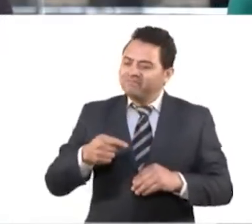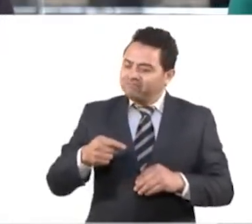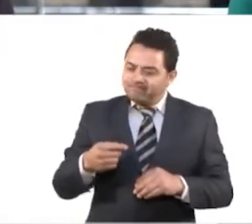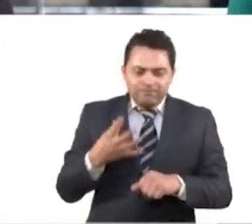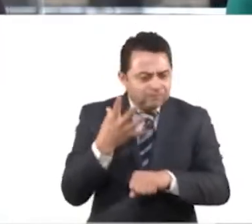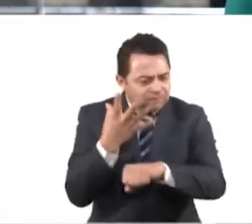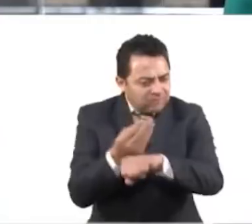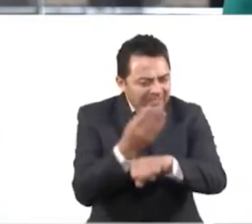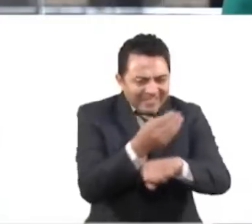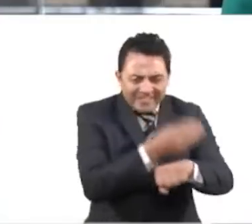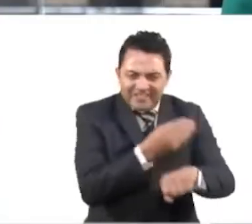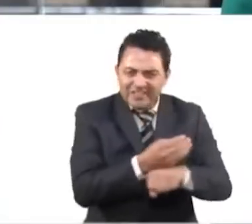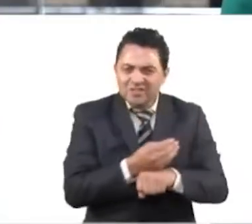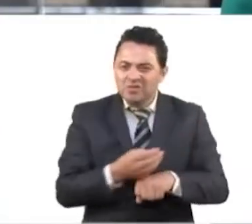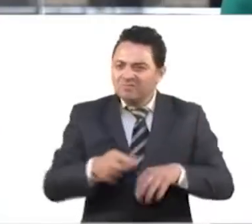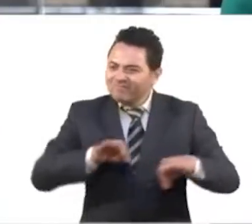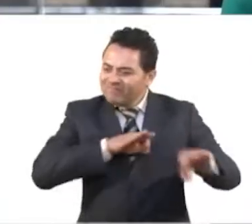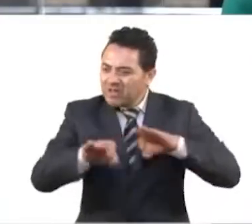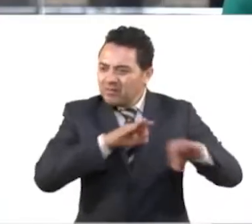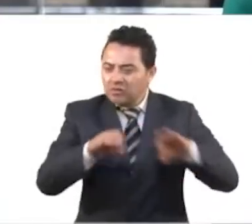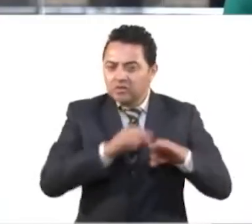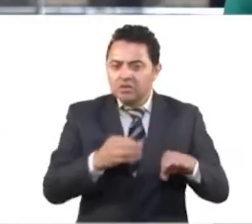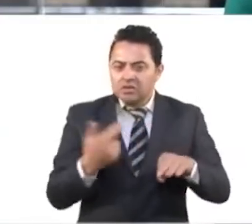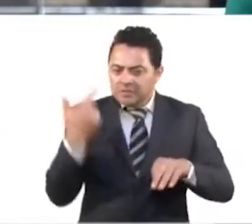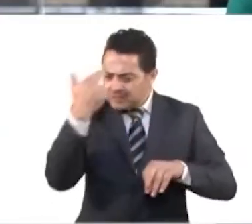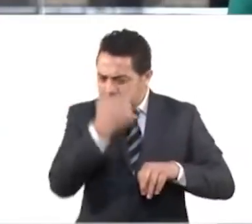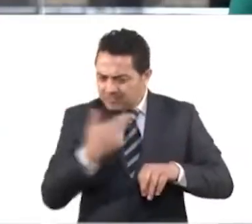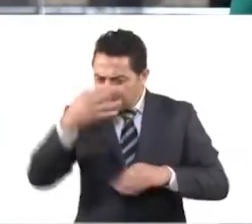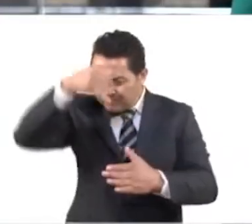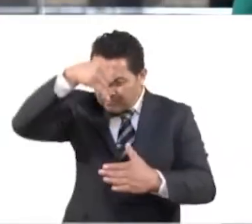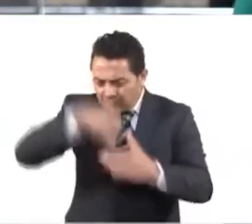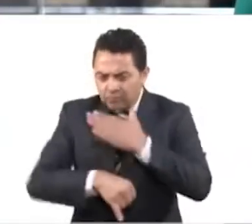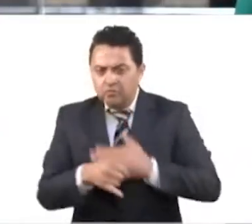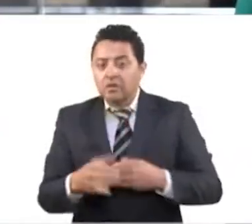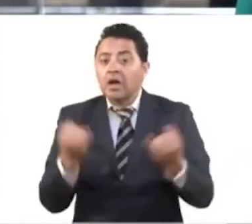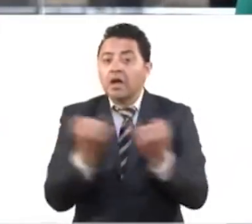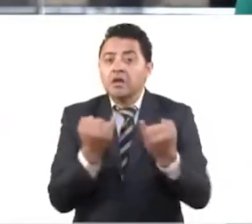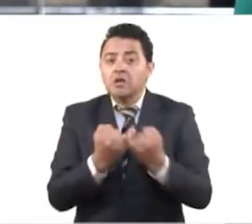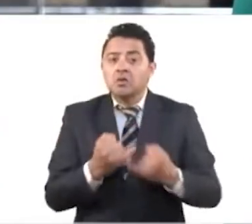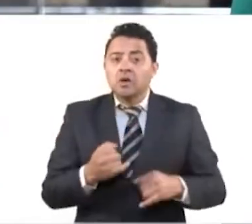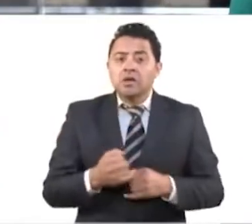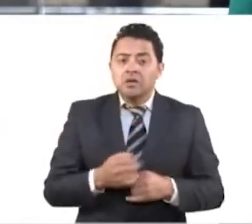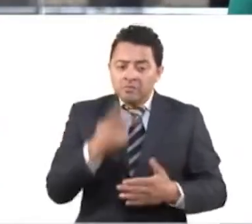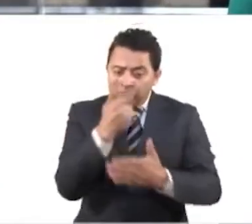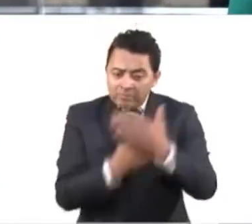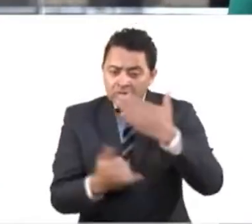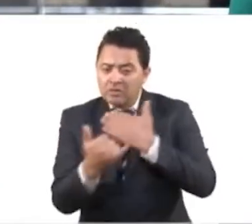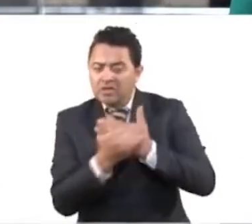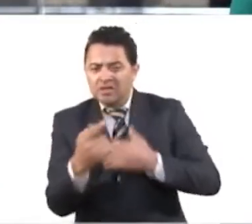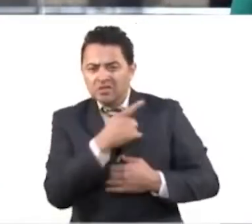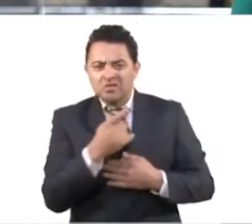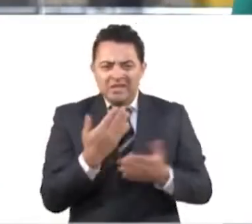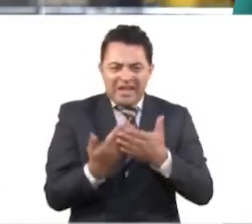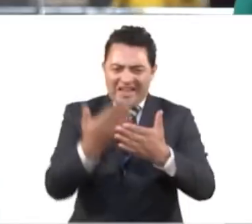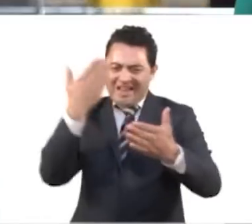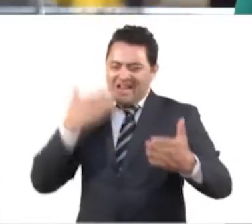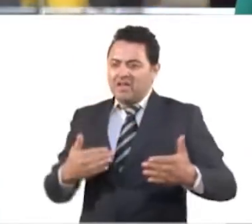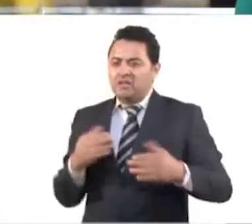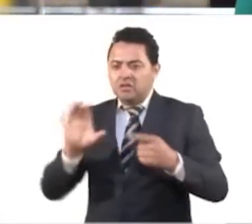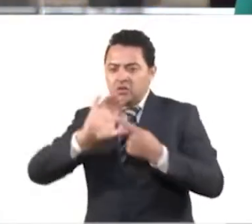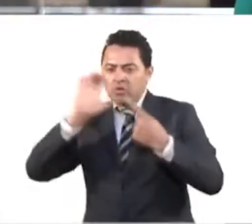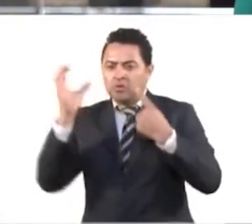apego y cumplimiento de los lineamientos, especificaciones y proyectos que estableció el Comité